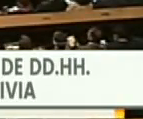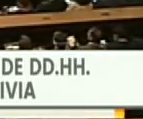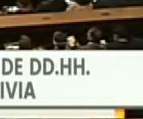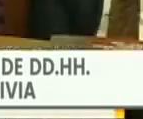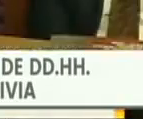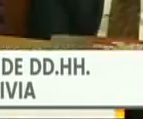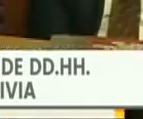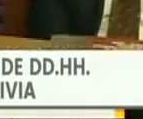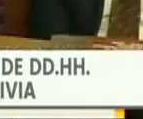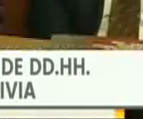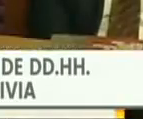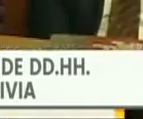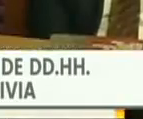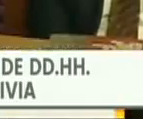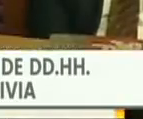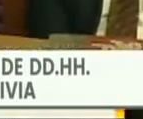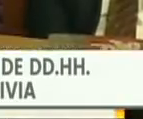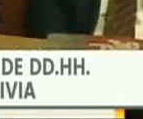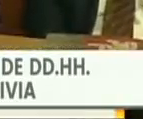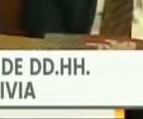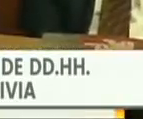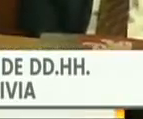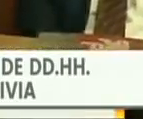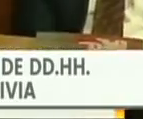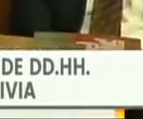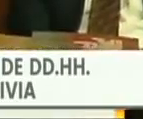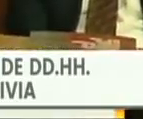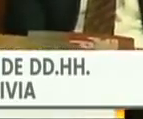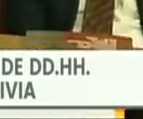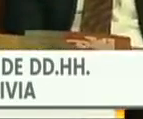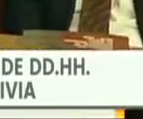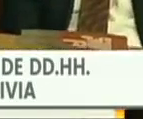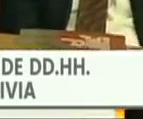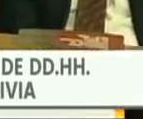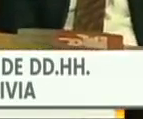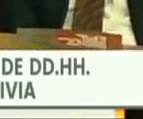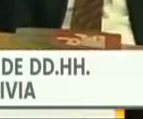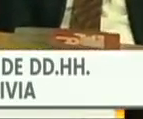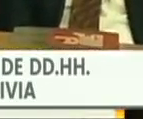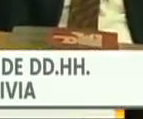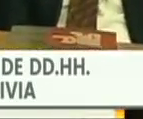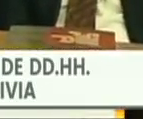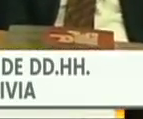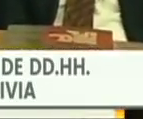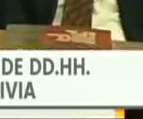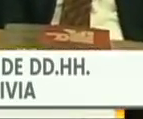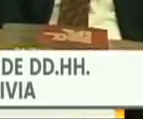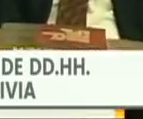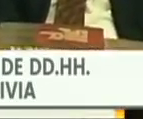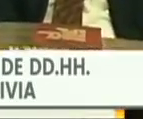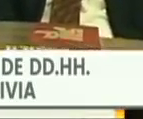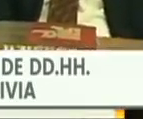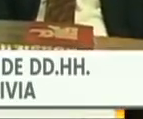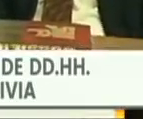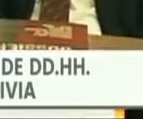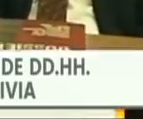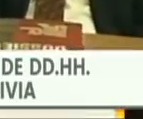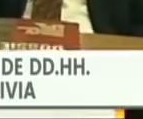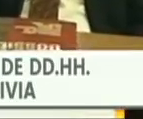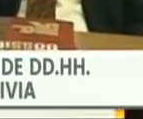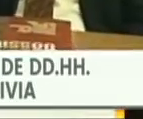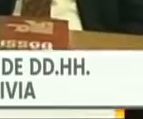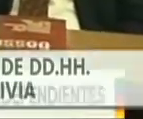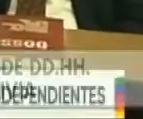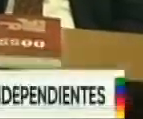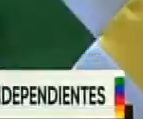al hermano Wilfredo Chávez, Procurador General del Estado, al hermano Juan